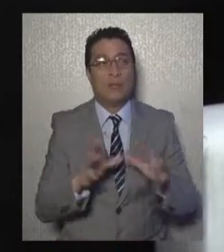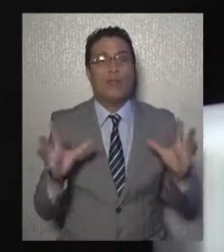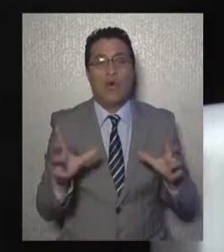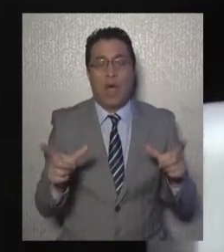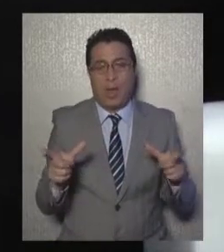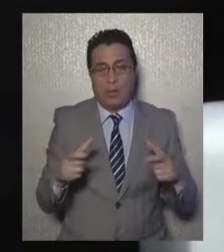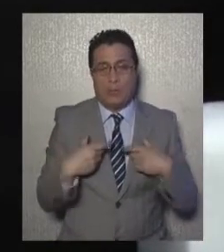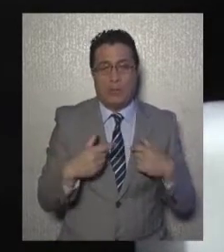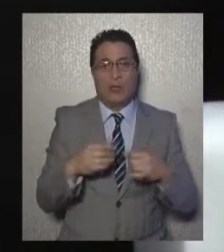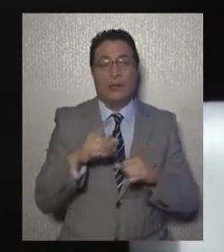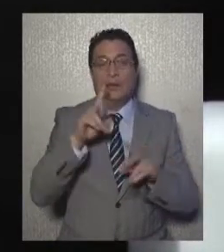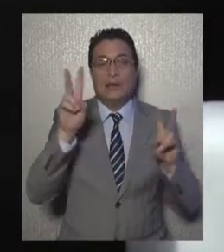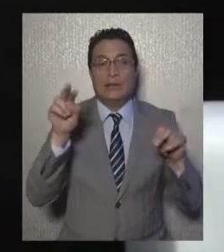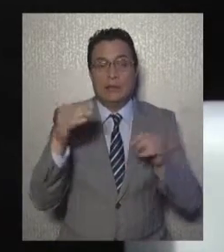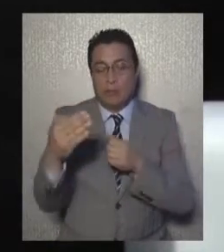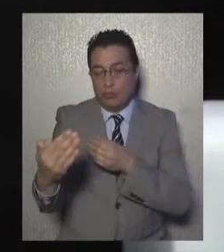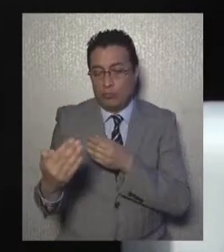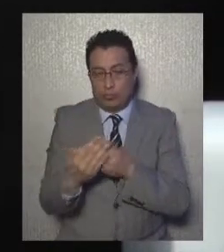por los temas de corto plazo,